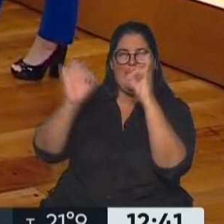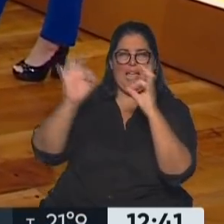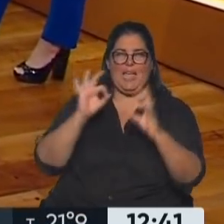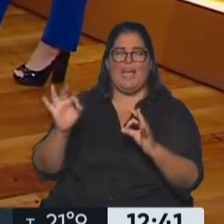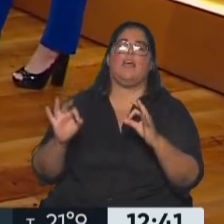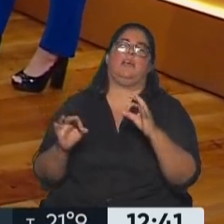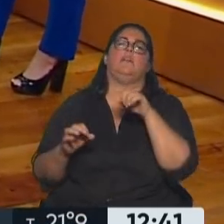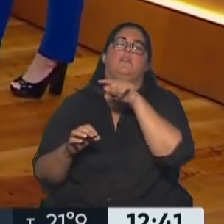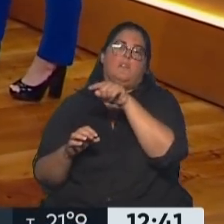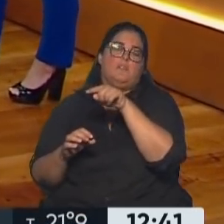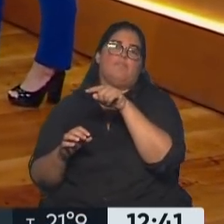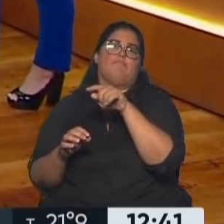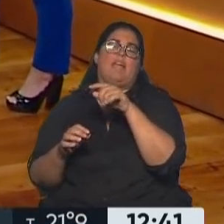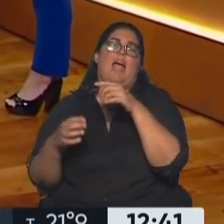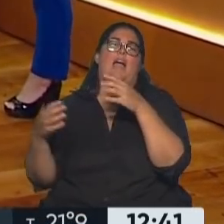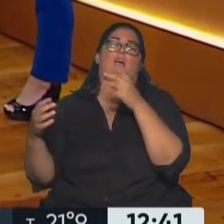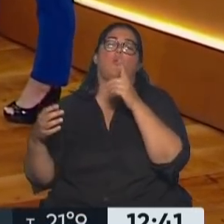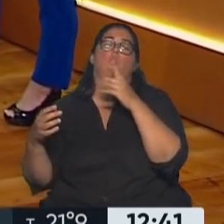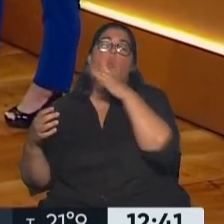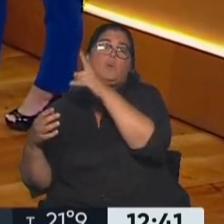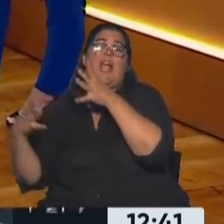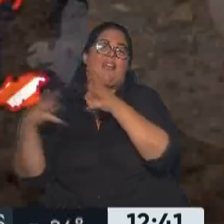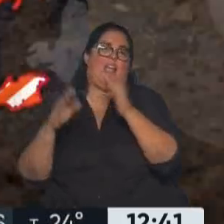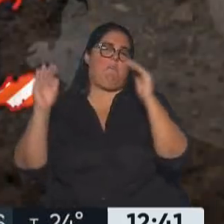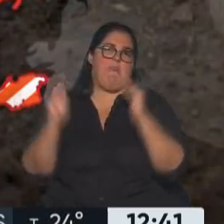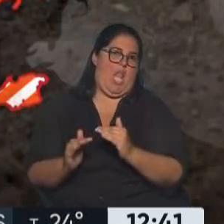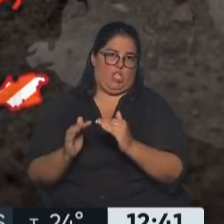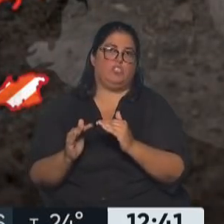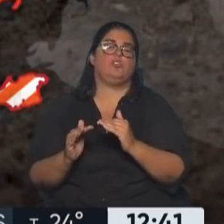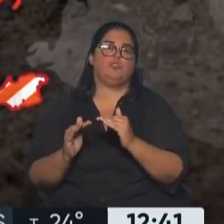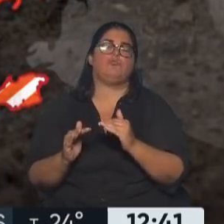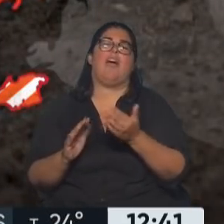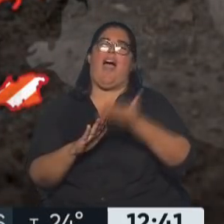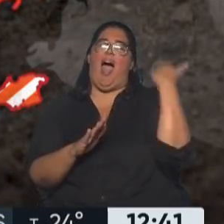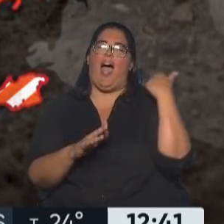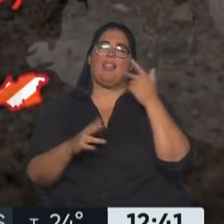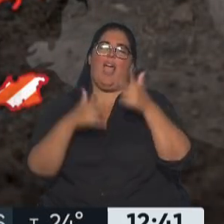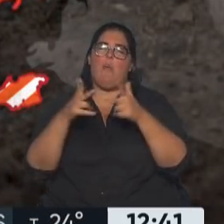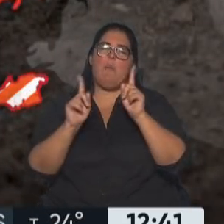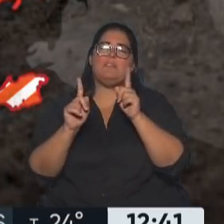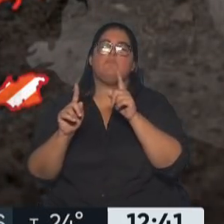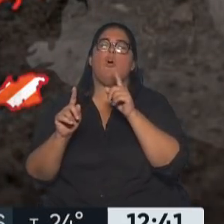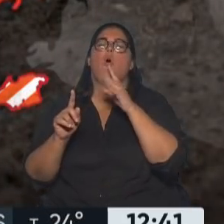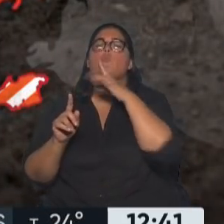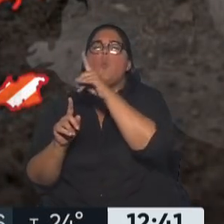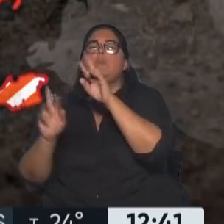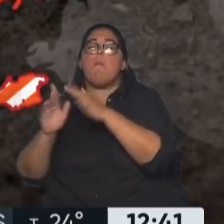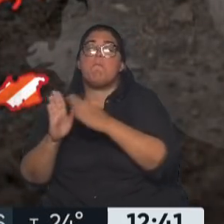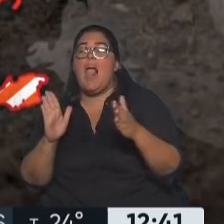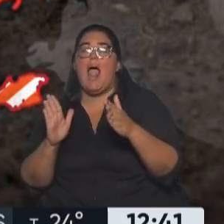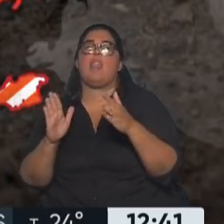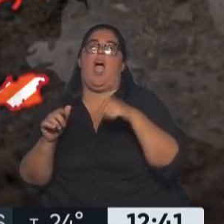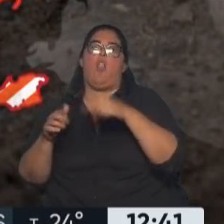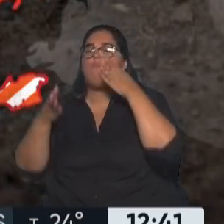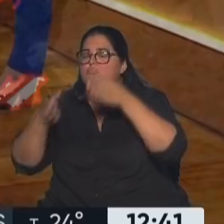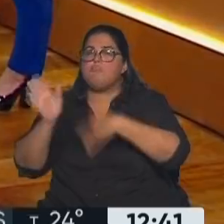a registrar menos ataques rusos en esta nueva estrategia que planteábamos anteriormente de una Rusia que se va a concentrar en el Donbass.